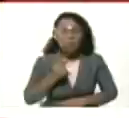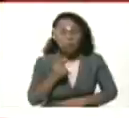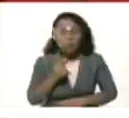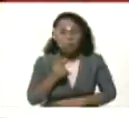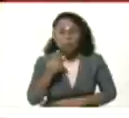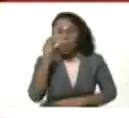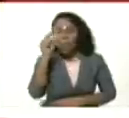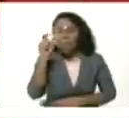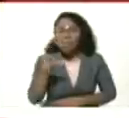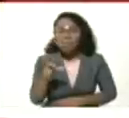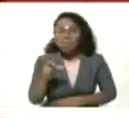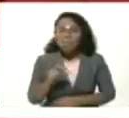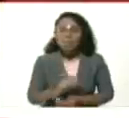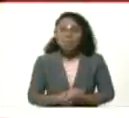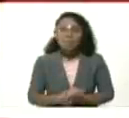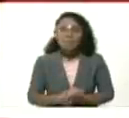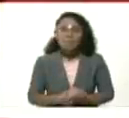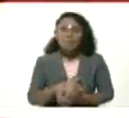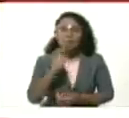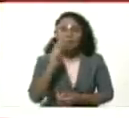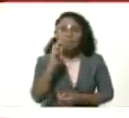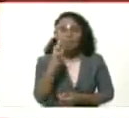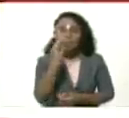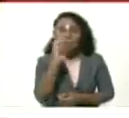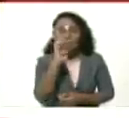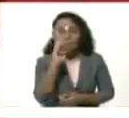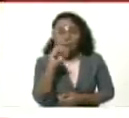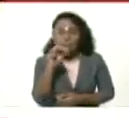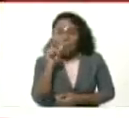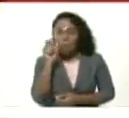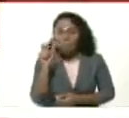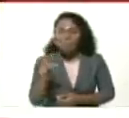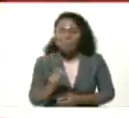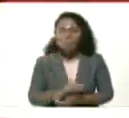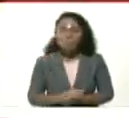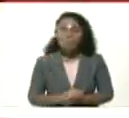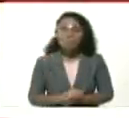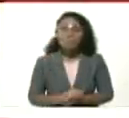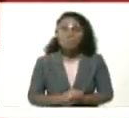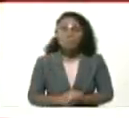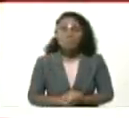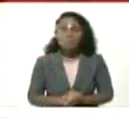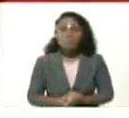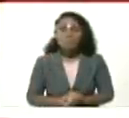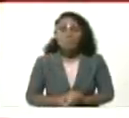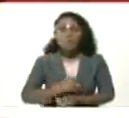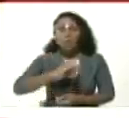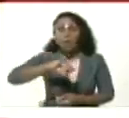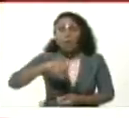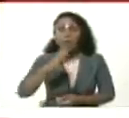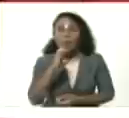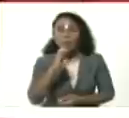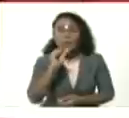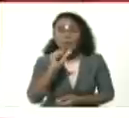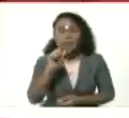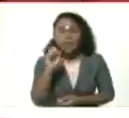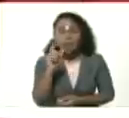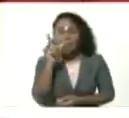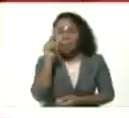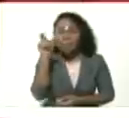Argenis García, Turén, Onofrio Caballo, José Vicente de Hunda, Franklin